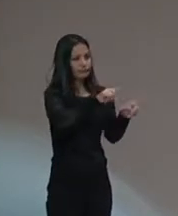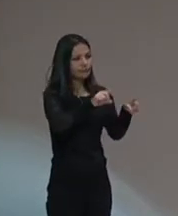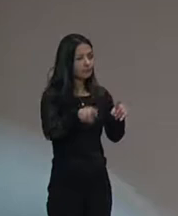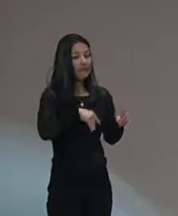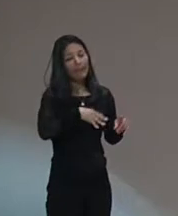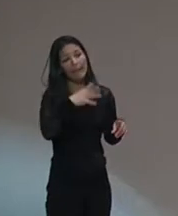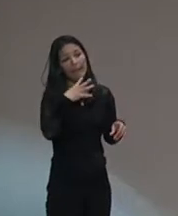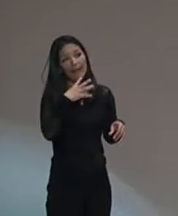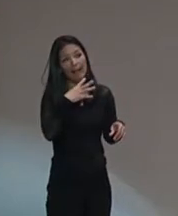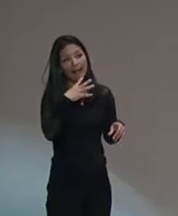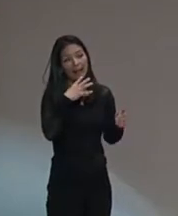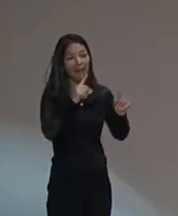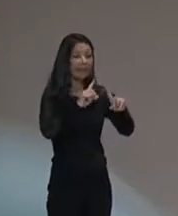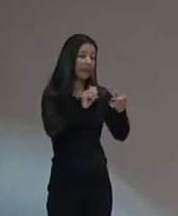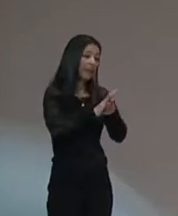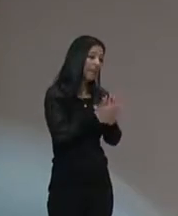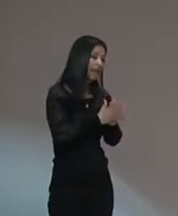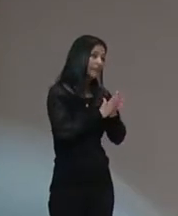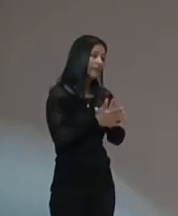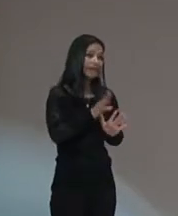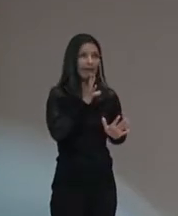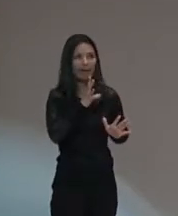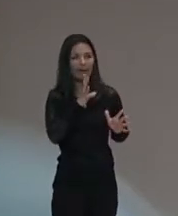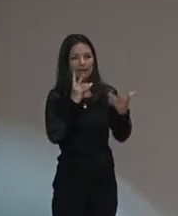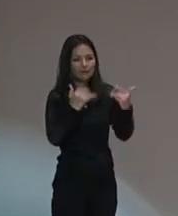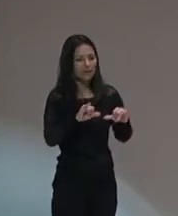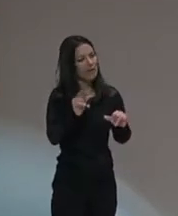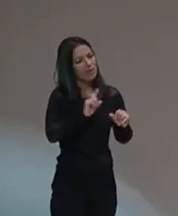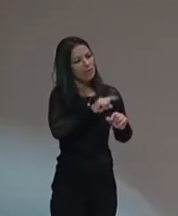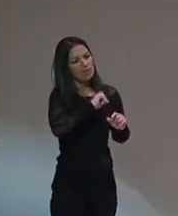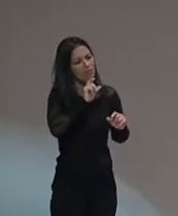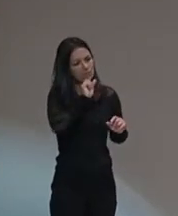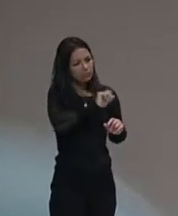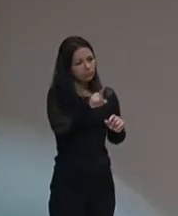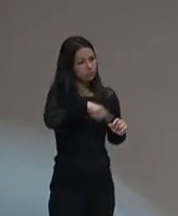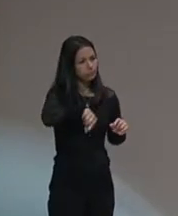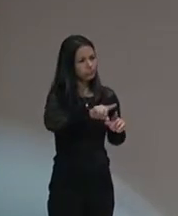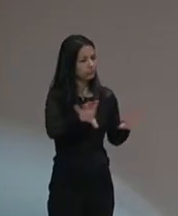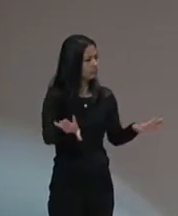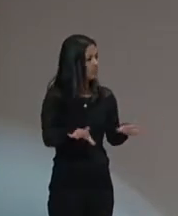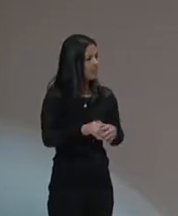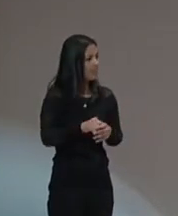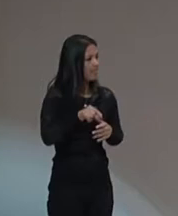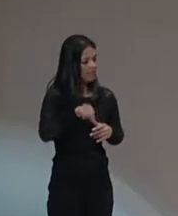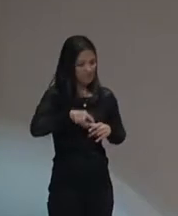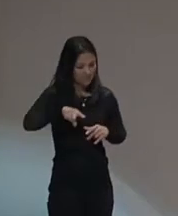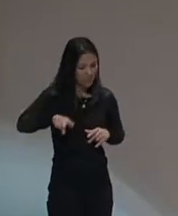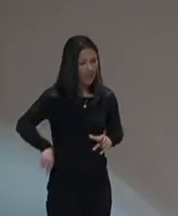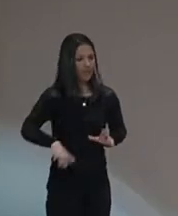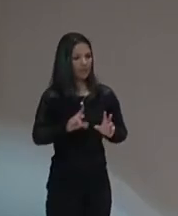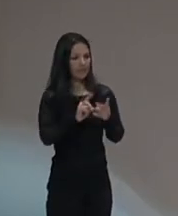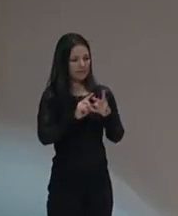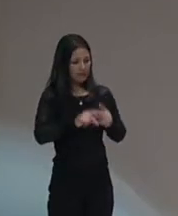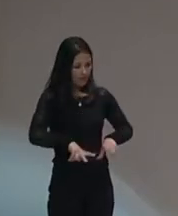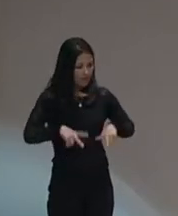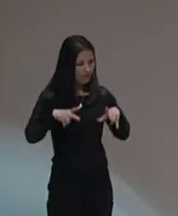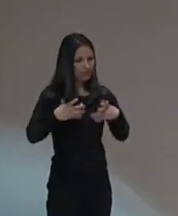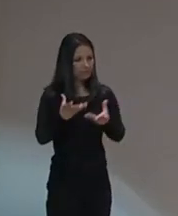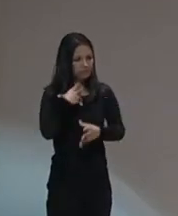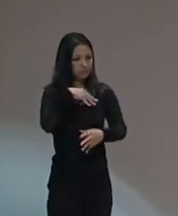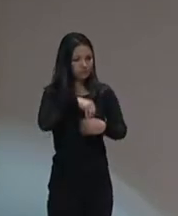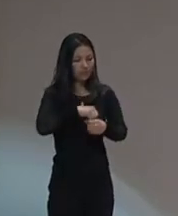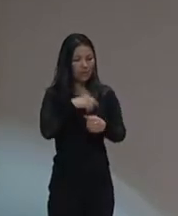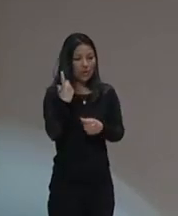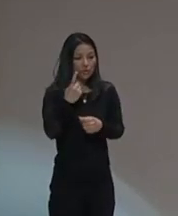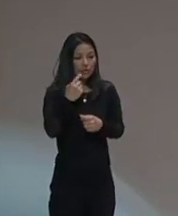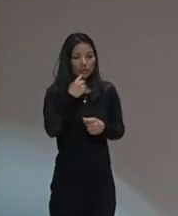de la paz, la pregunta vertebral para ustedes, para la escuela y para la vida, no gira